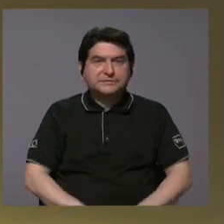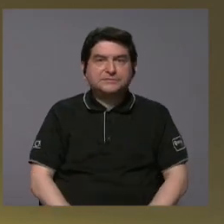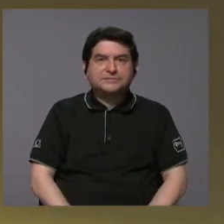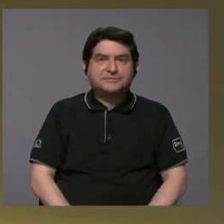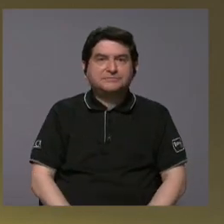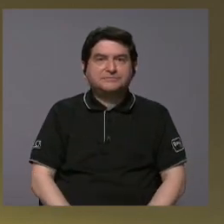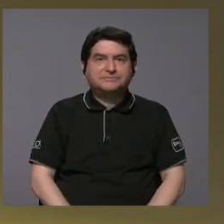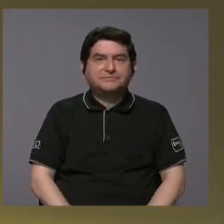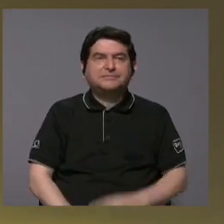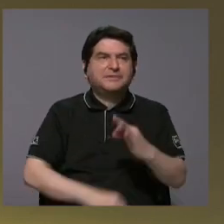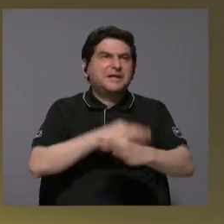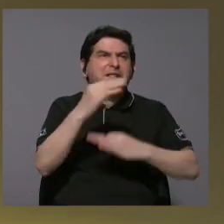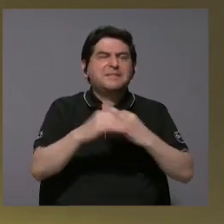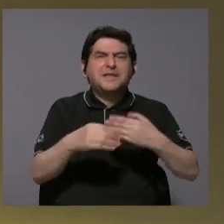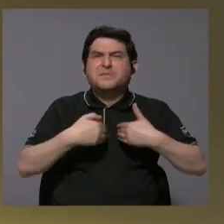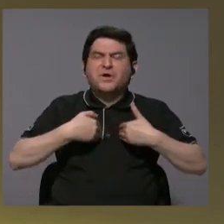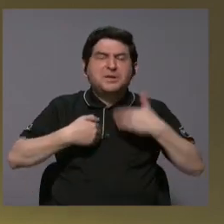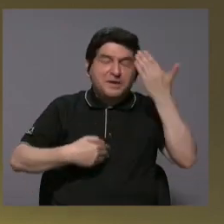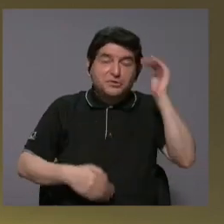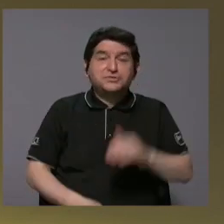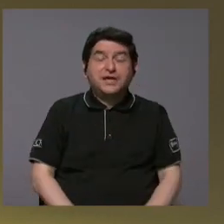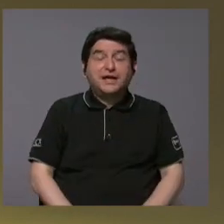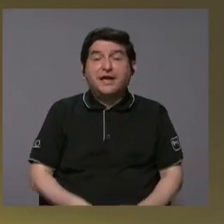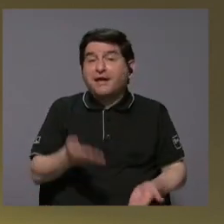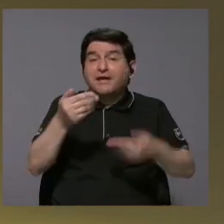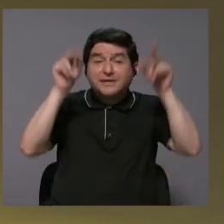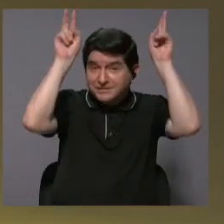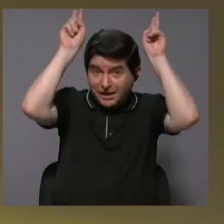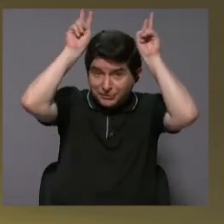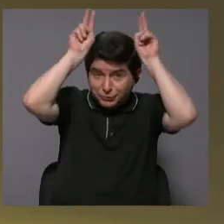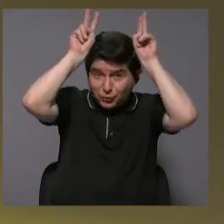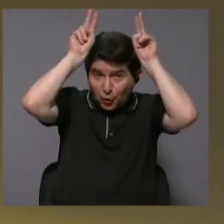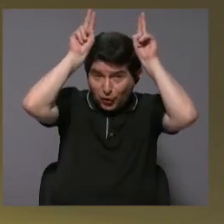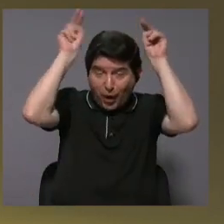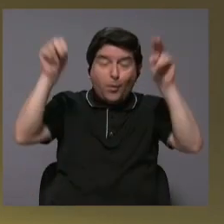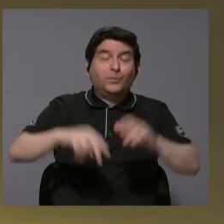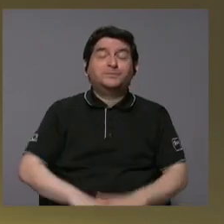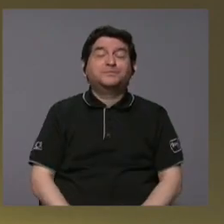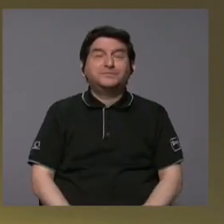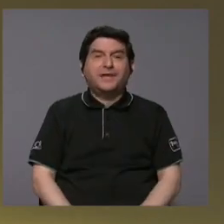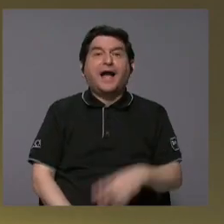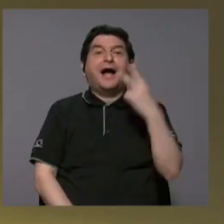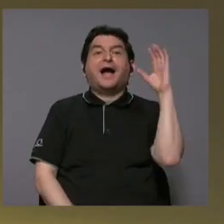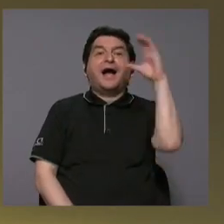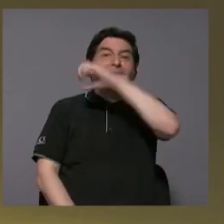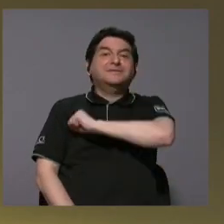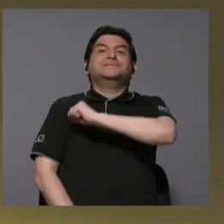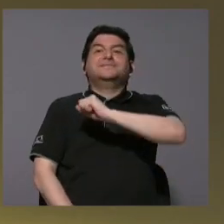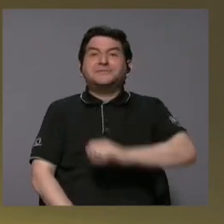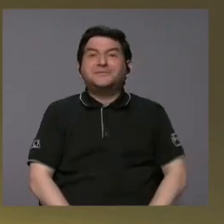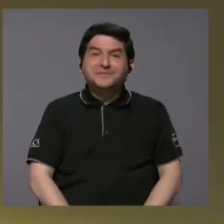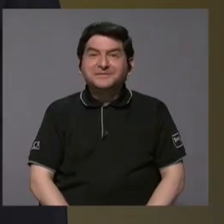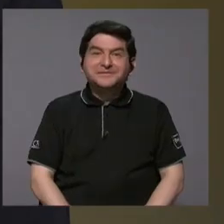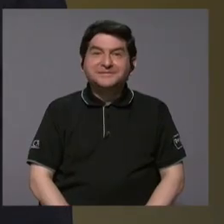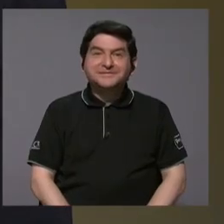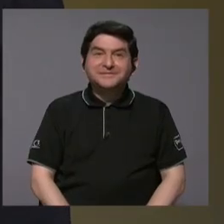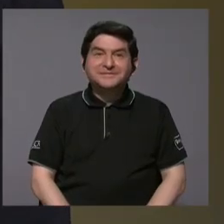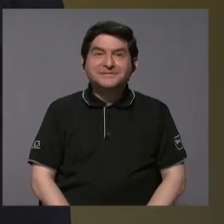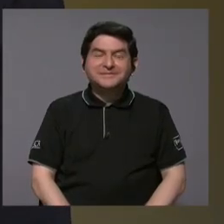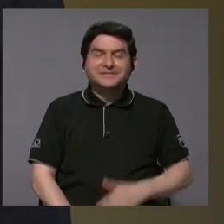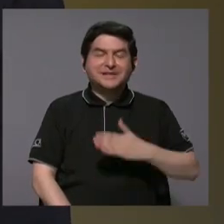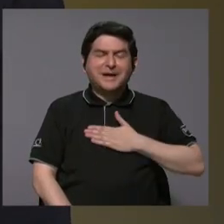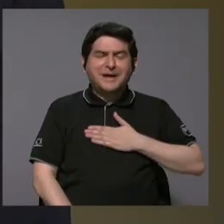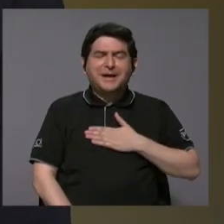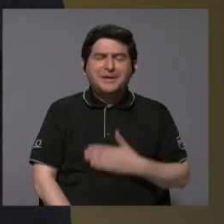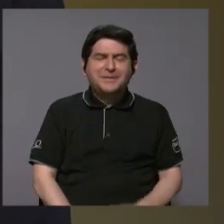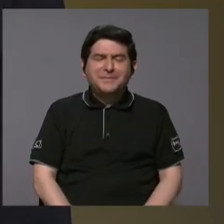No sé qué tipo de animales. Conejos. Conejos, gracias. Ya ven por qué la claridad de mente